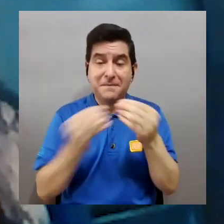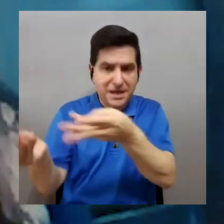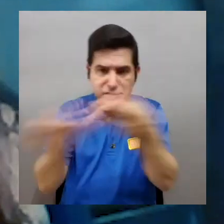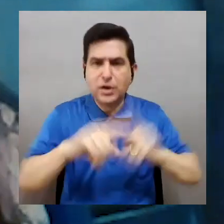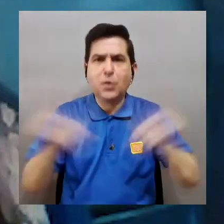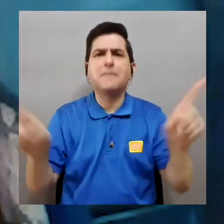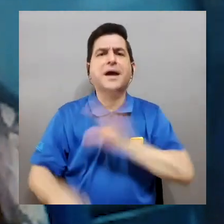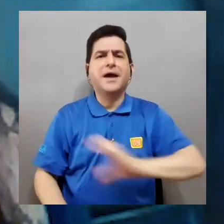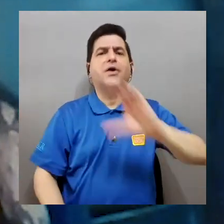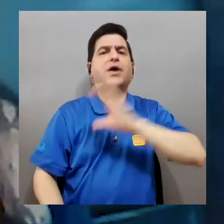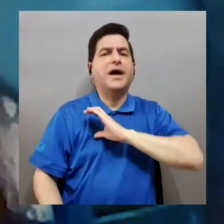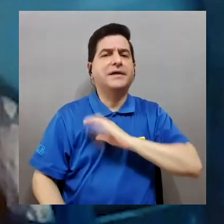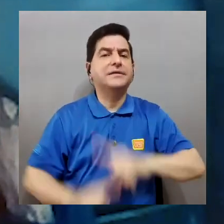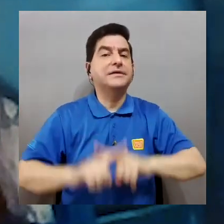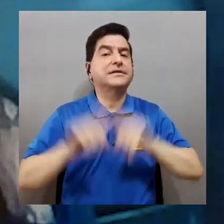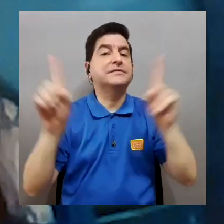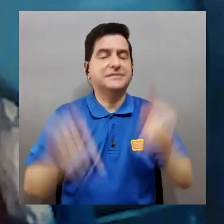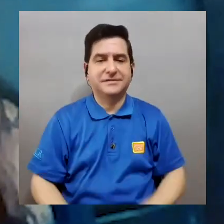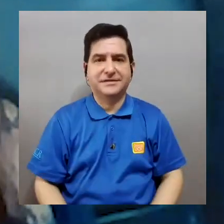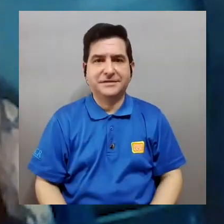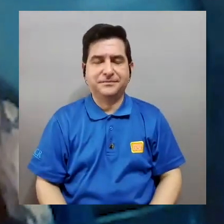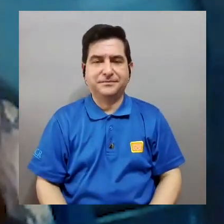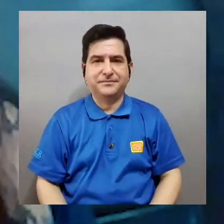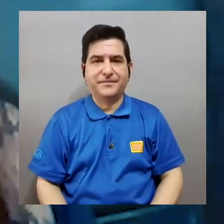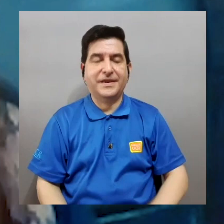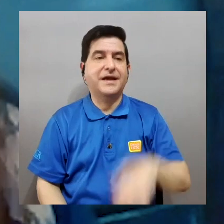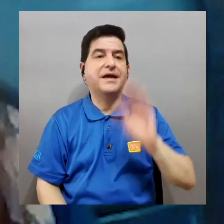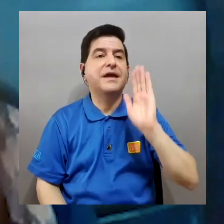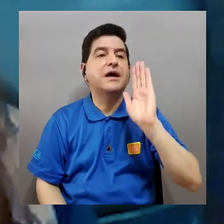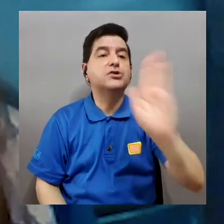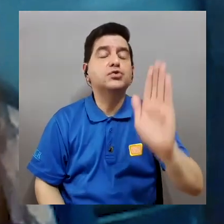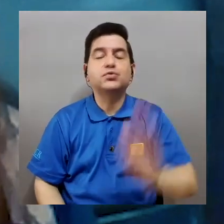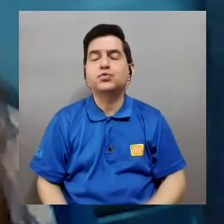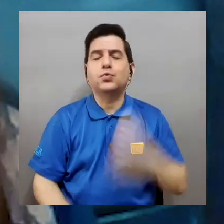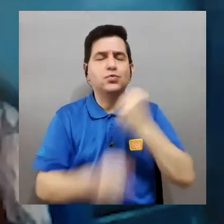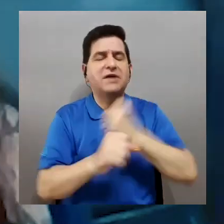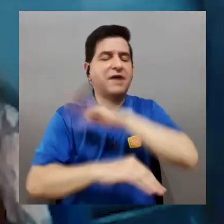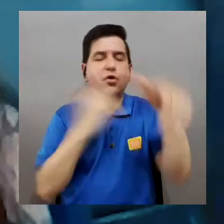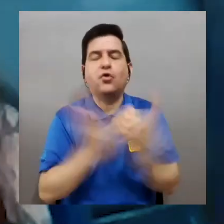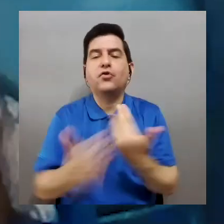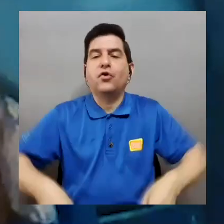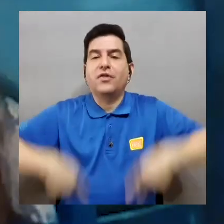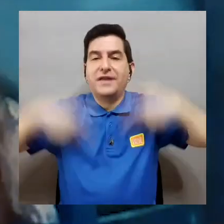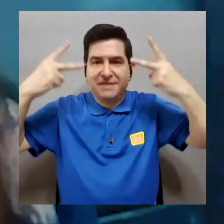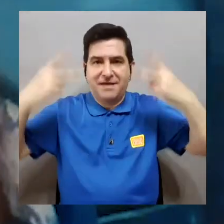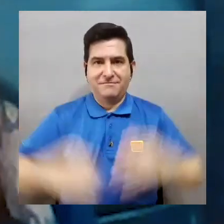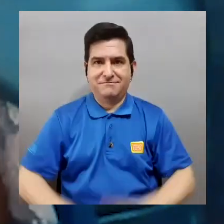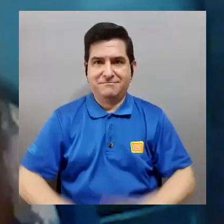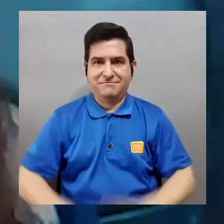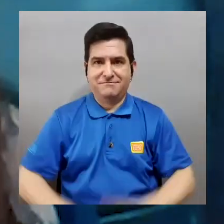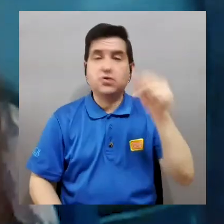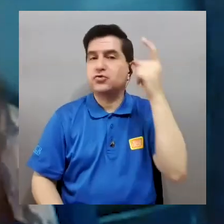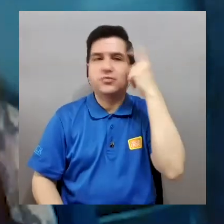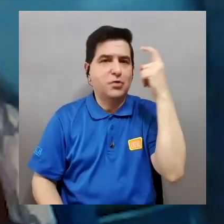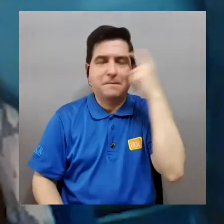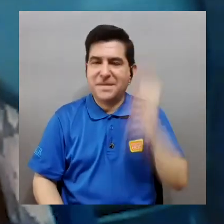pero también había una característica. Ese era su esfuerzo de toda la vida. Ellos no